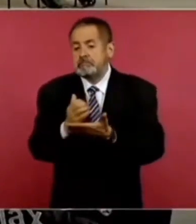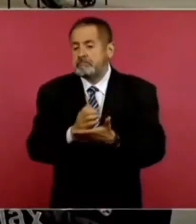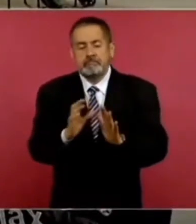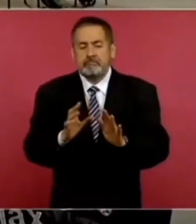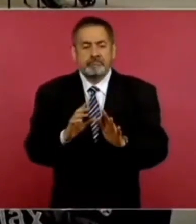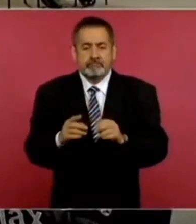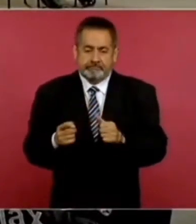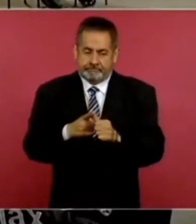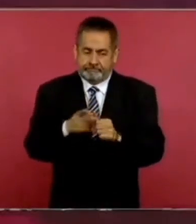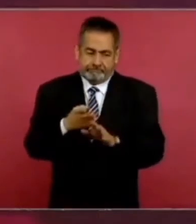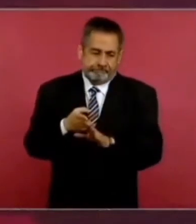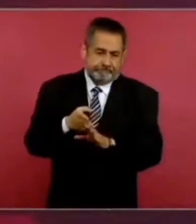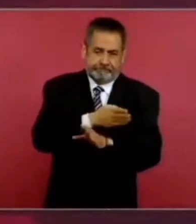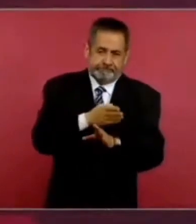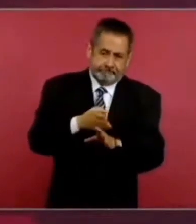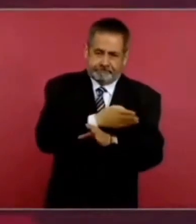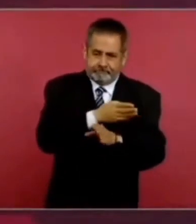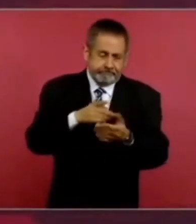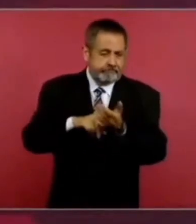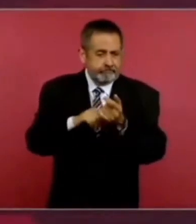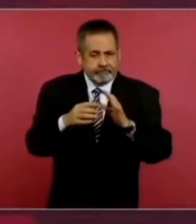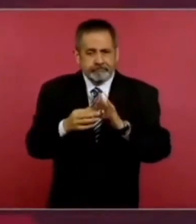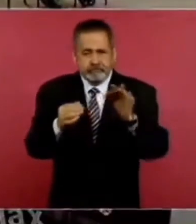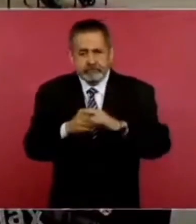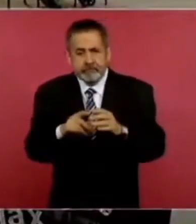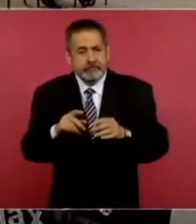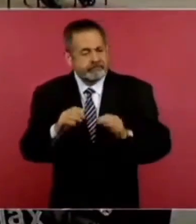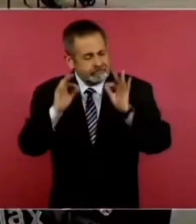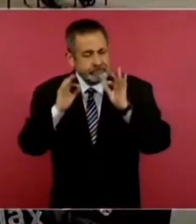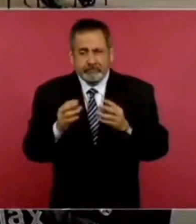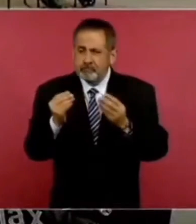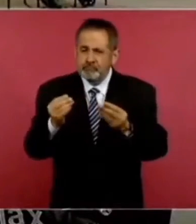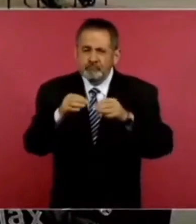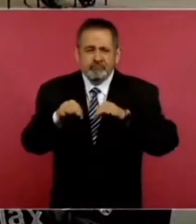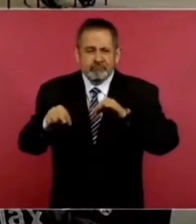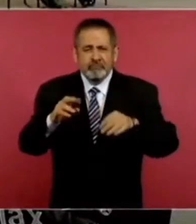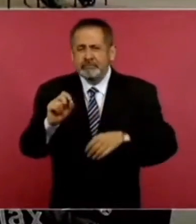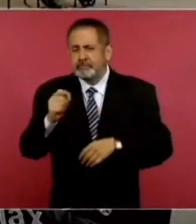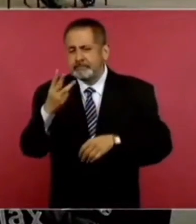trabajando, porque mucho de esto ya se ha hecho en estos 23 estados. Gracias.